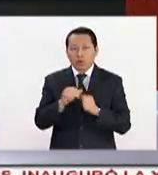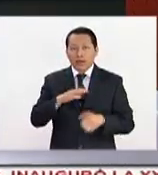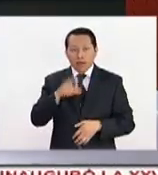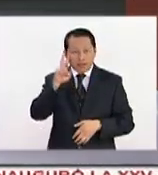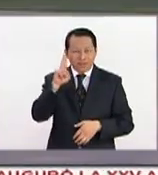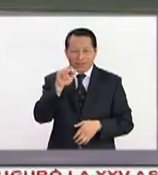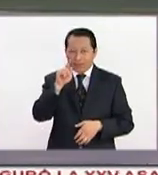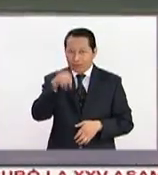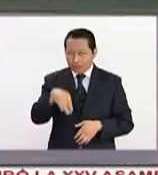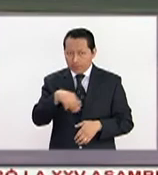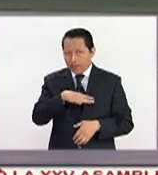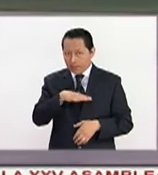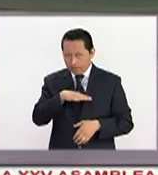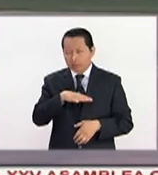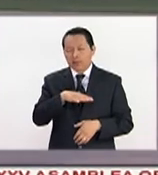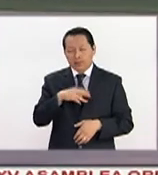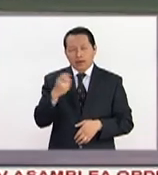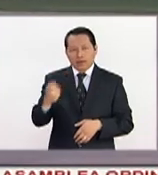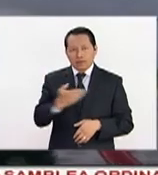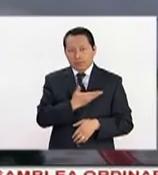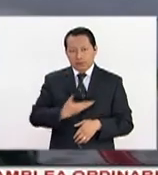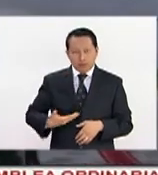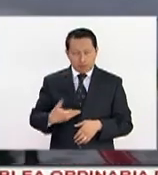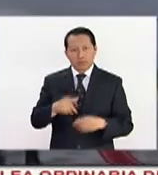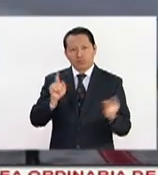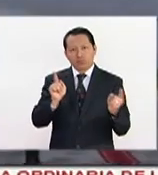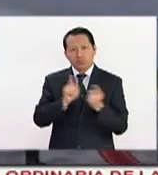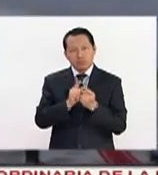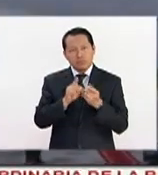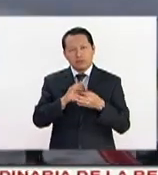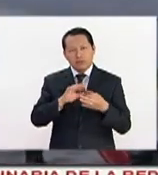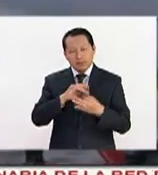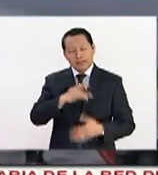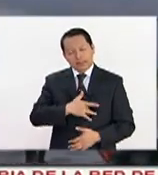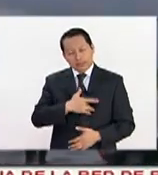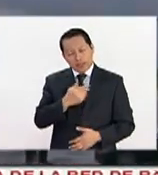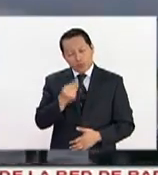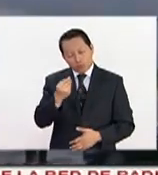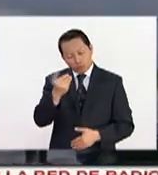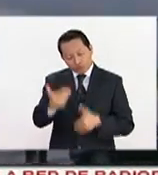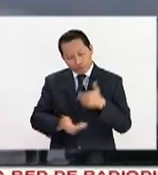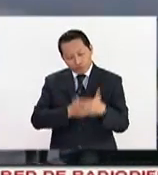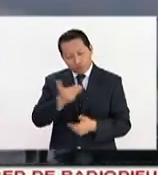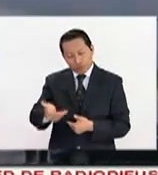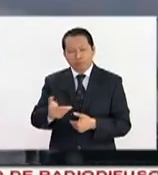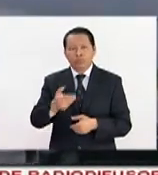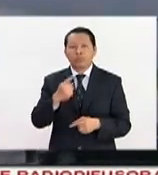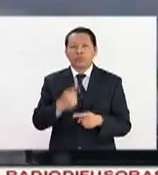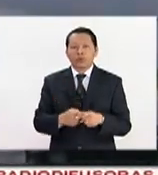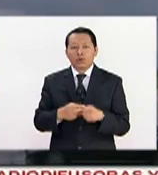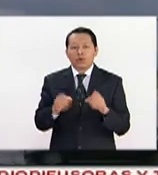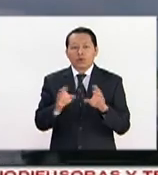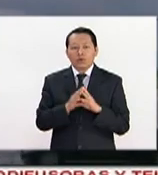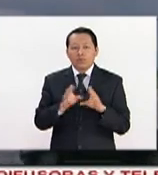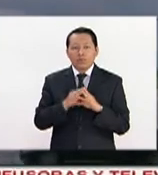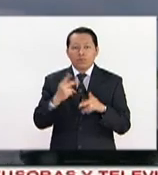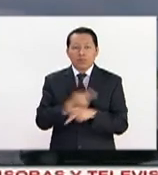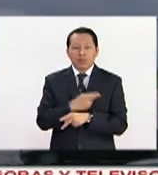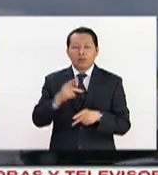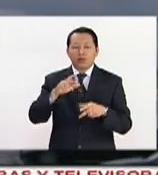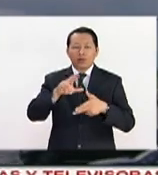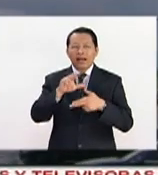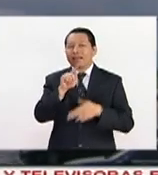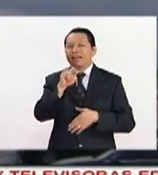Vietnam, Tran Dai Quang, a quien transmitió sus condolencias, primero que nada, por los daños que provocó el paso del